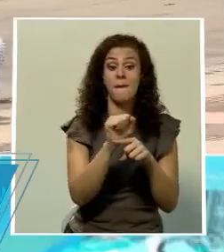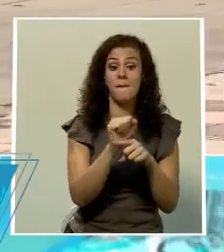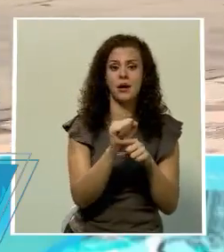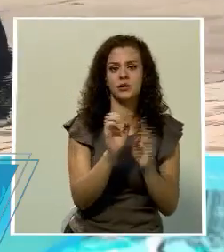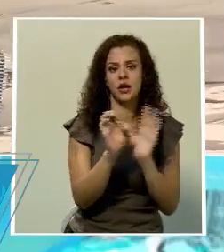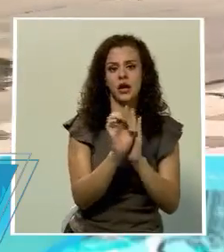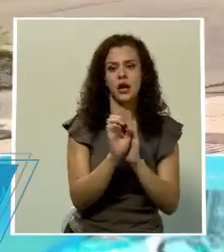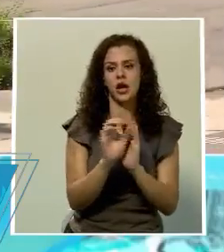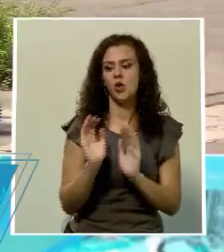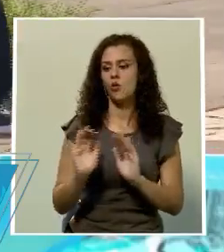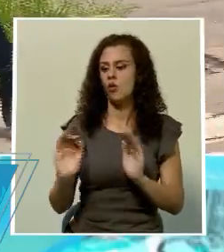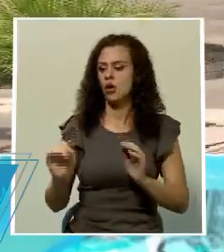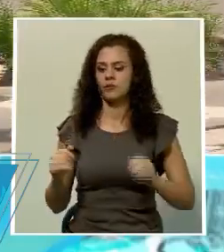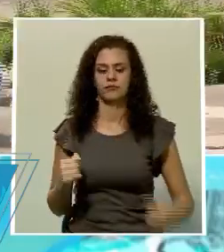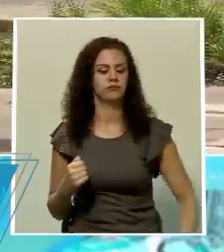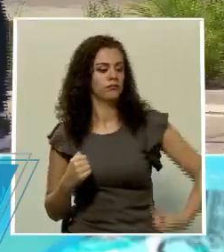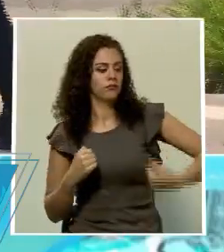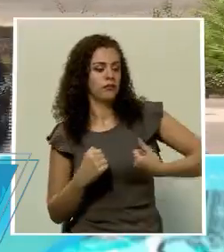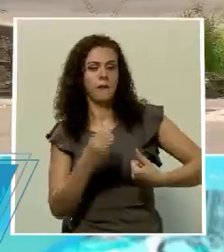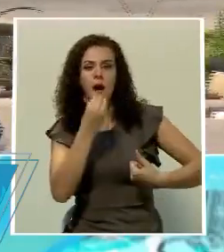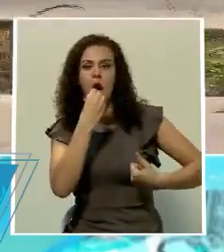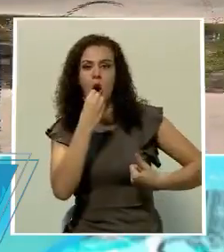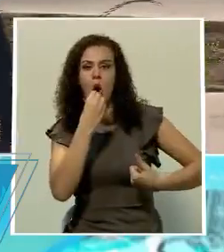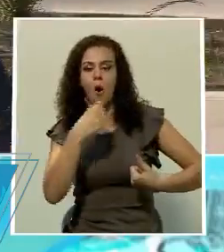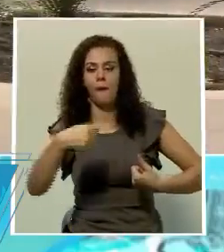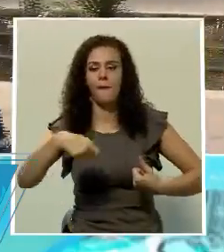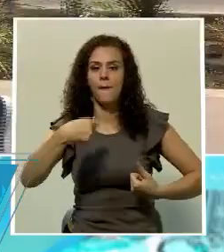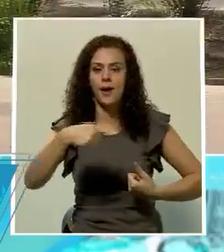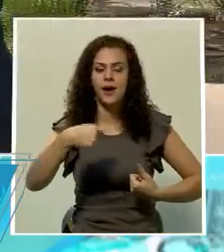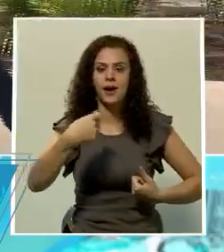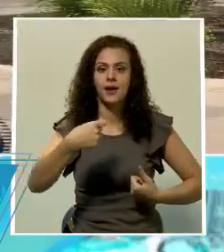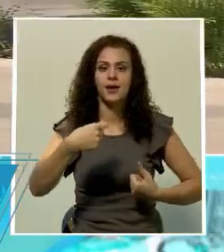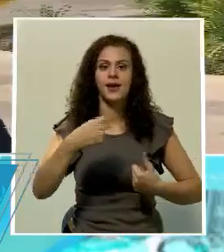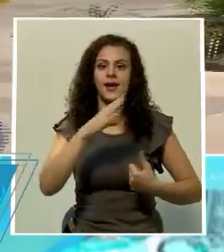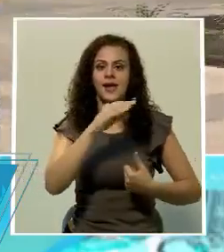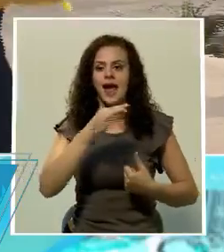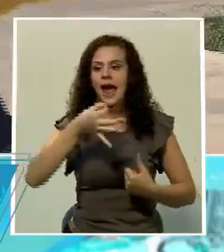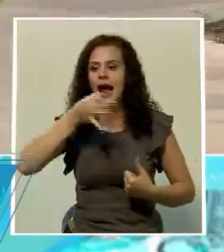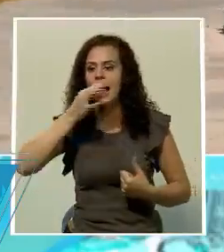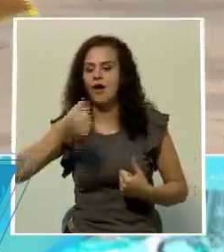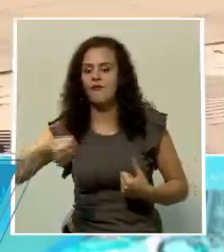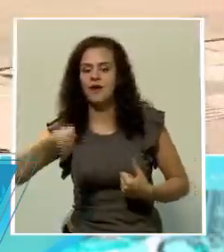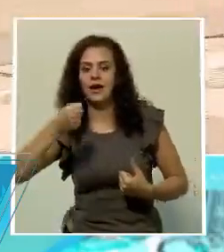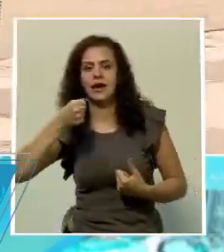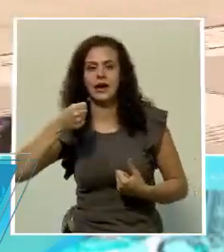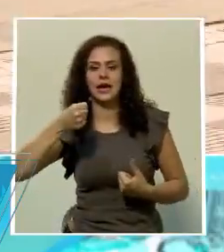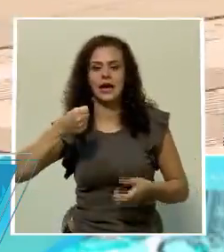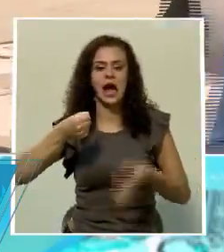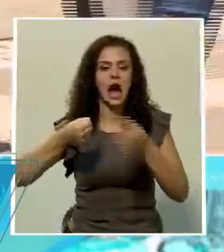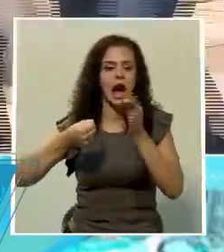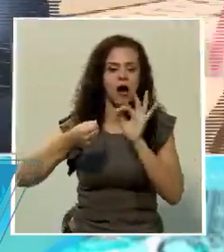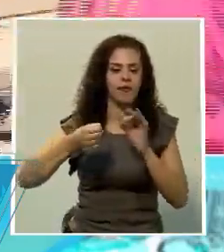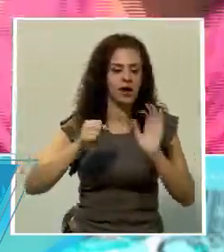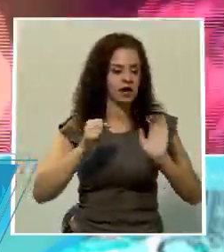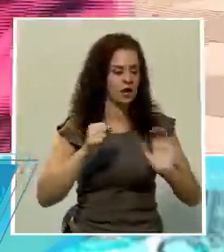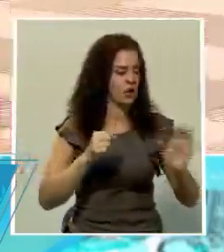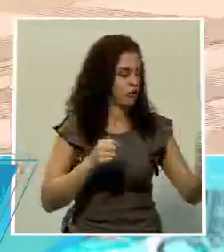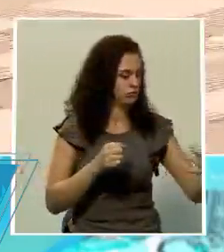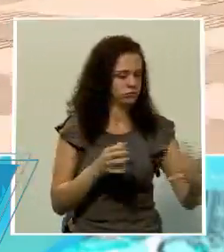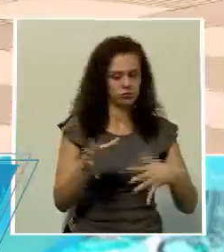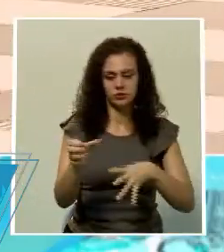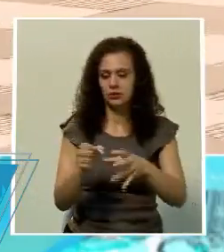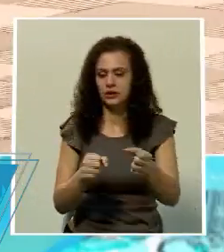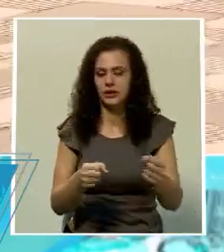es ponerse a los niños encima cuando uno va a comer y entonces tener el café encima y tomar café y el niño con su